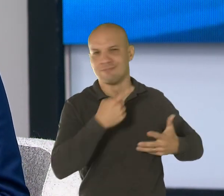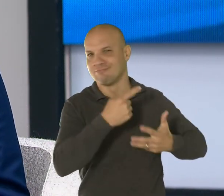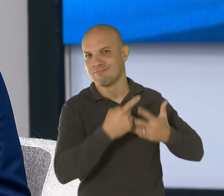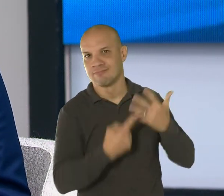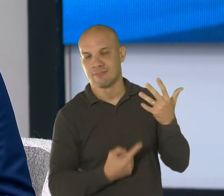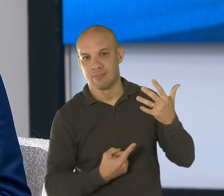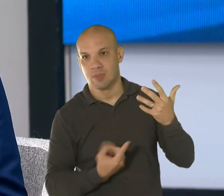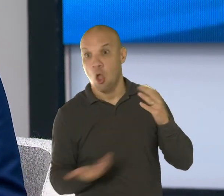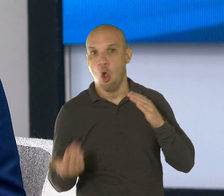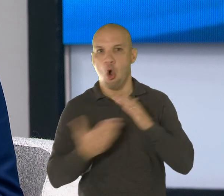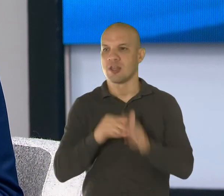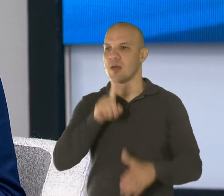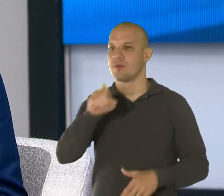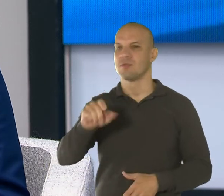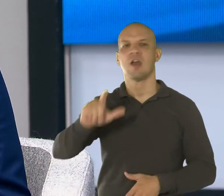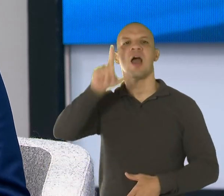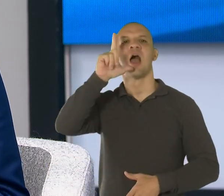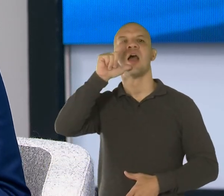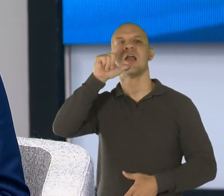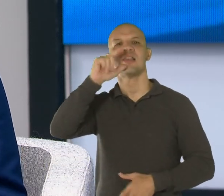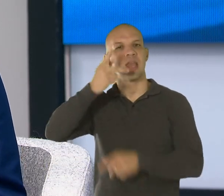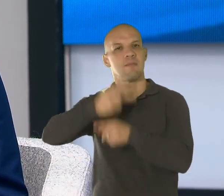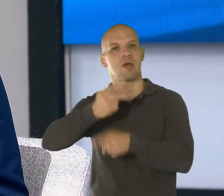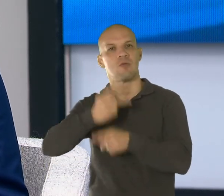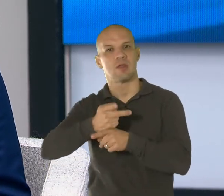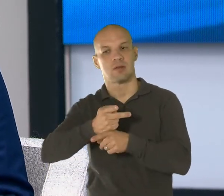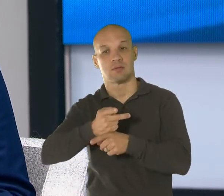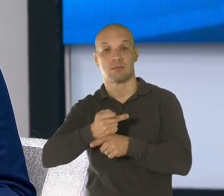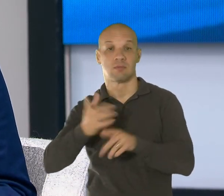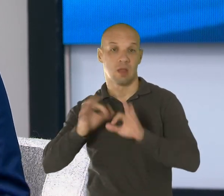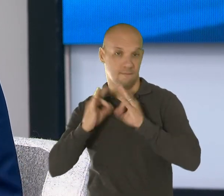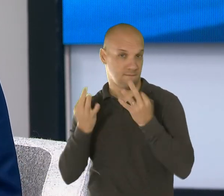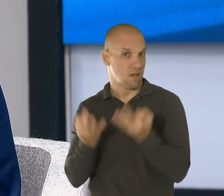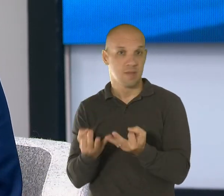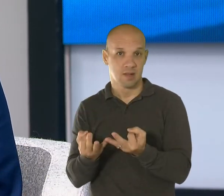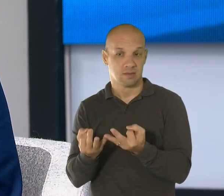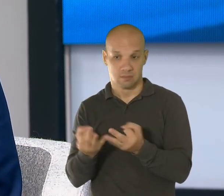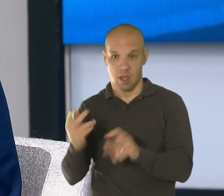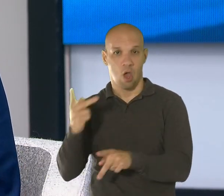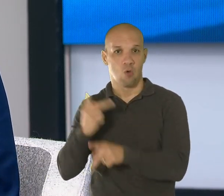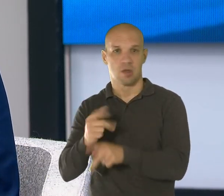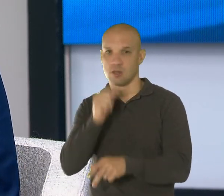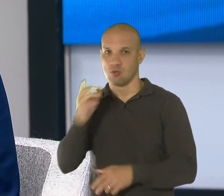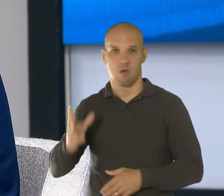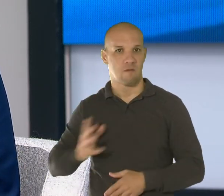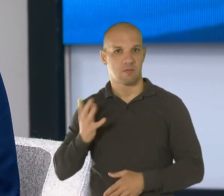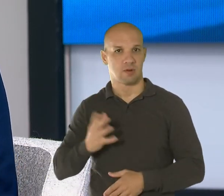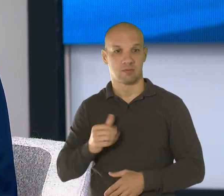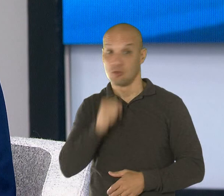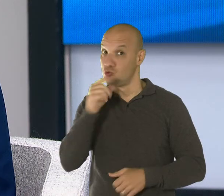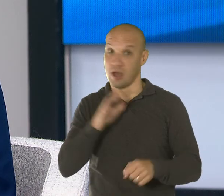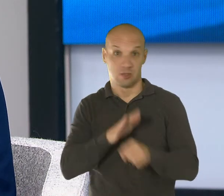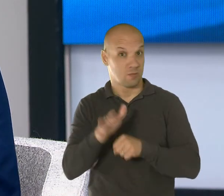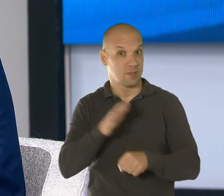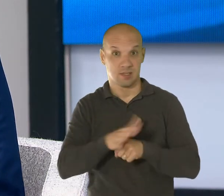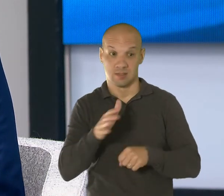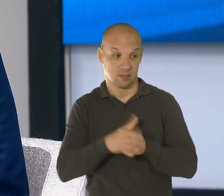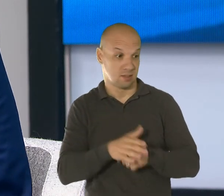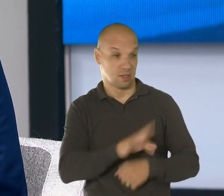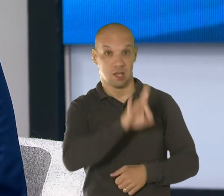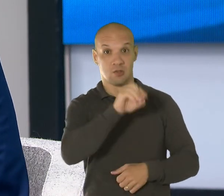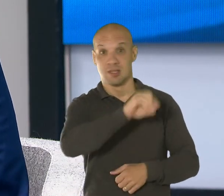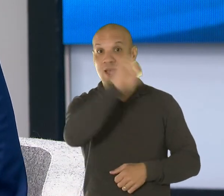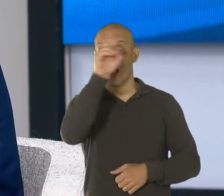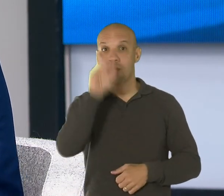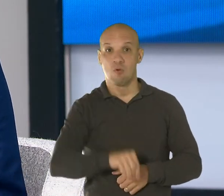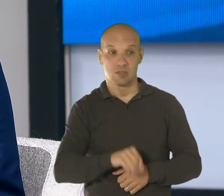los va a cuidar? ¿Y quién los va a cuidar? La familia, cuidadores informales. No hay abasto, nuestros adultos mayores, lo que recibe, el 80% vive